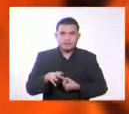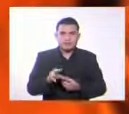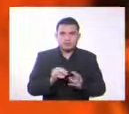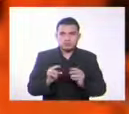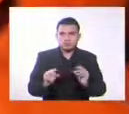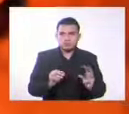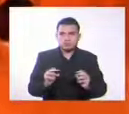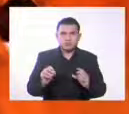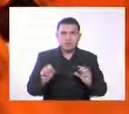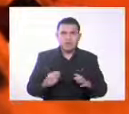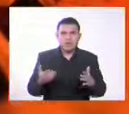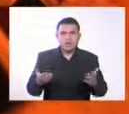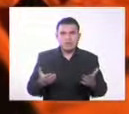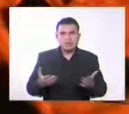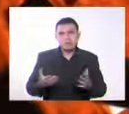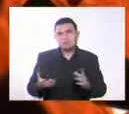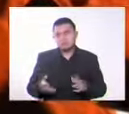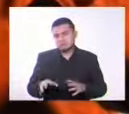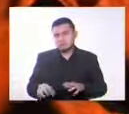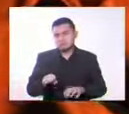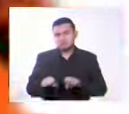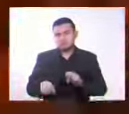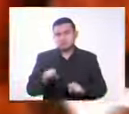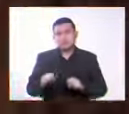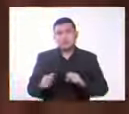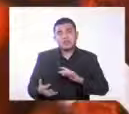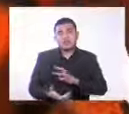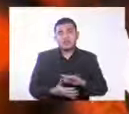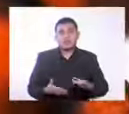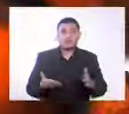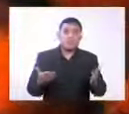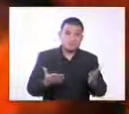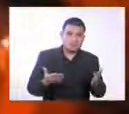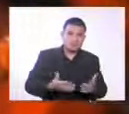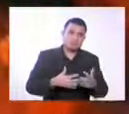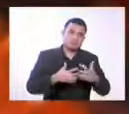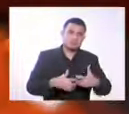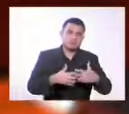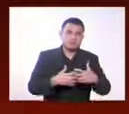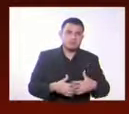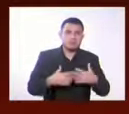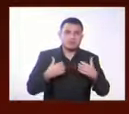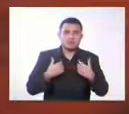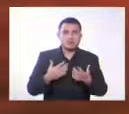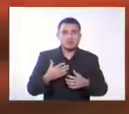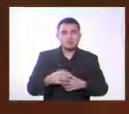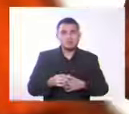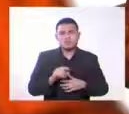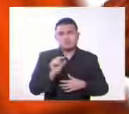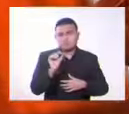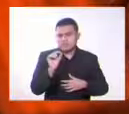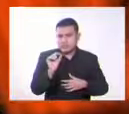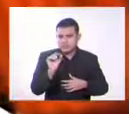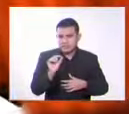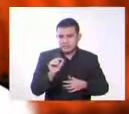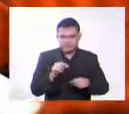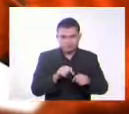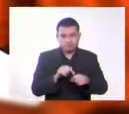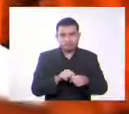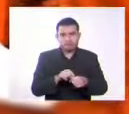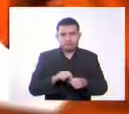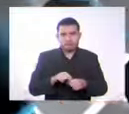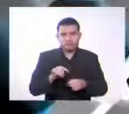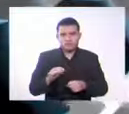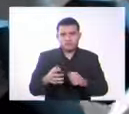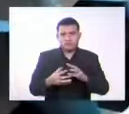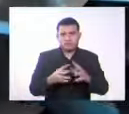pueden fabricarse sintéticamente. Se caracterizan por tener canales de apenas unos cientos de nanómetros en el interior de su